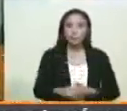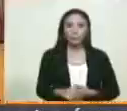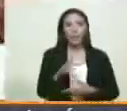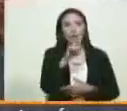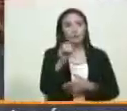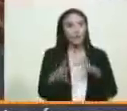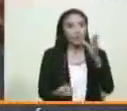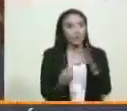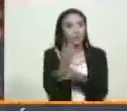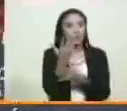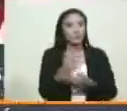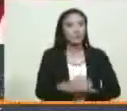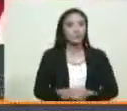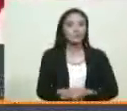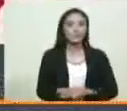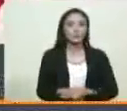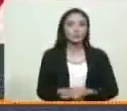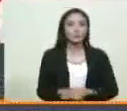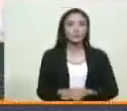mayo.